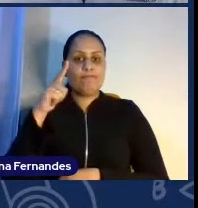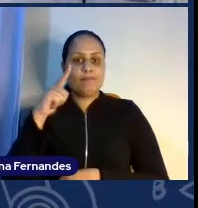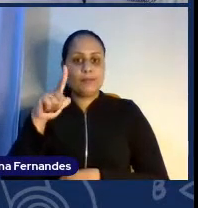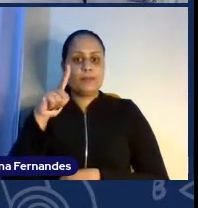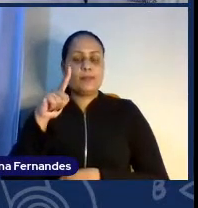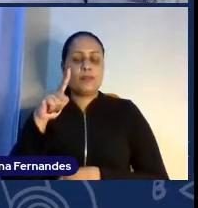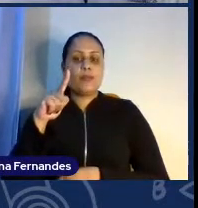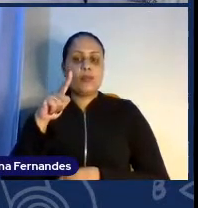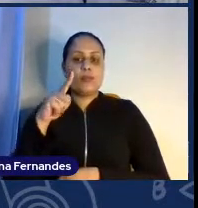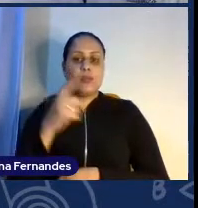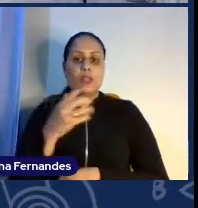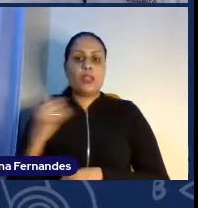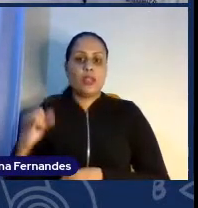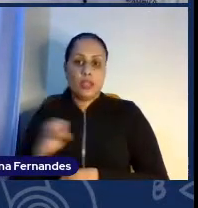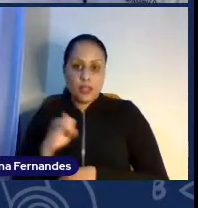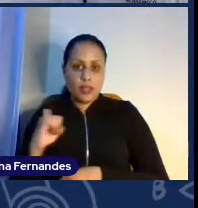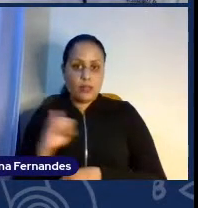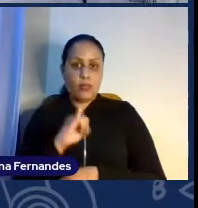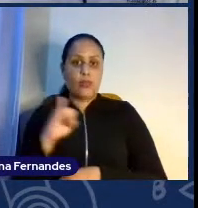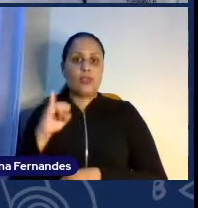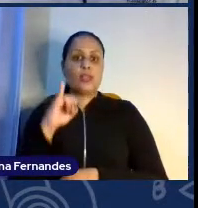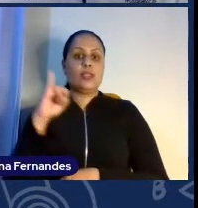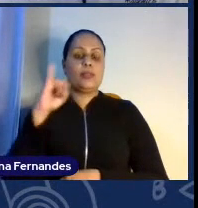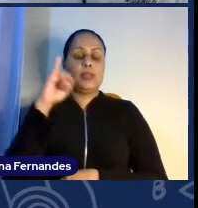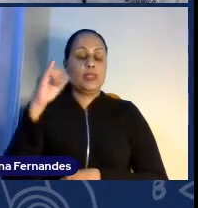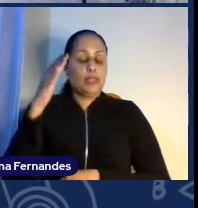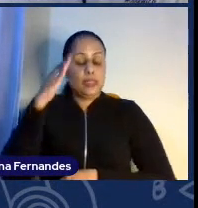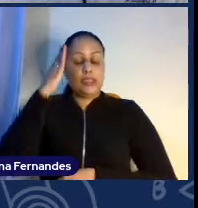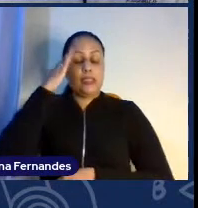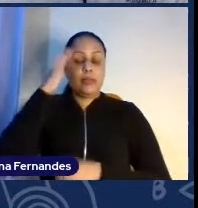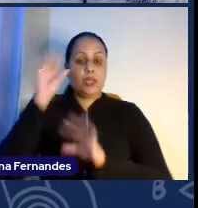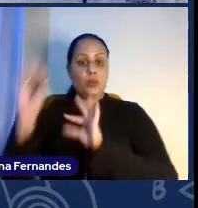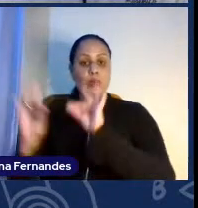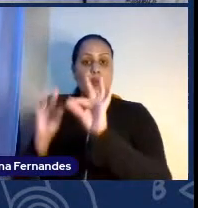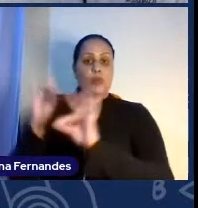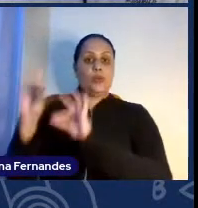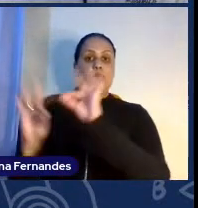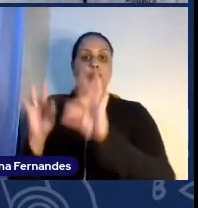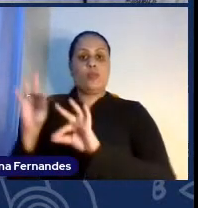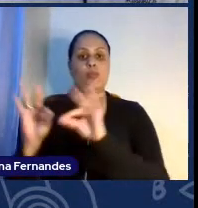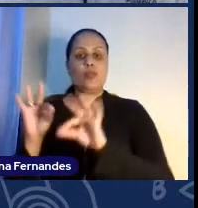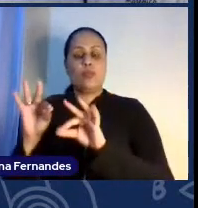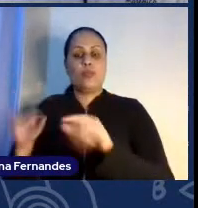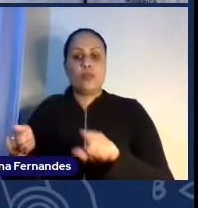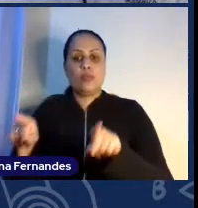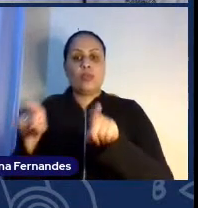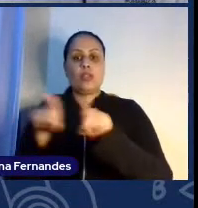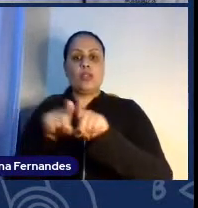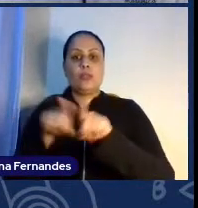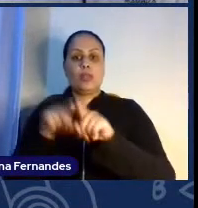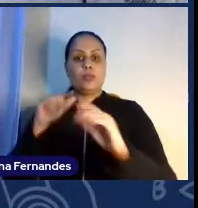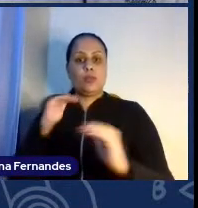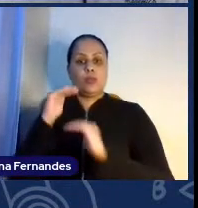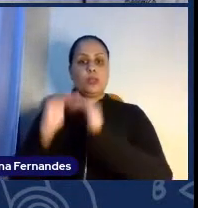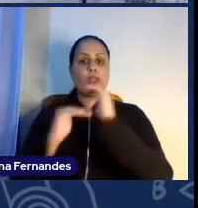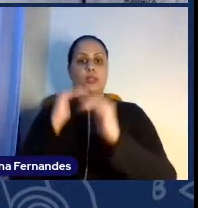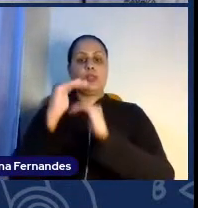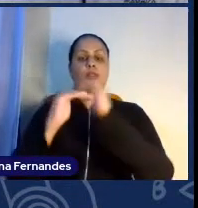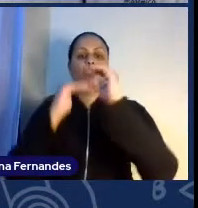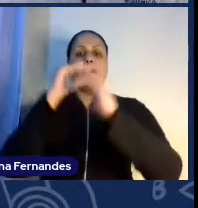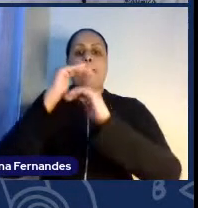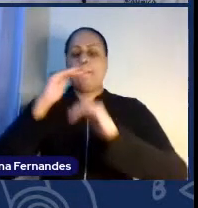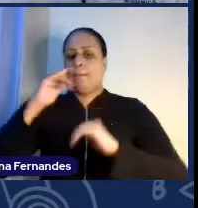Es muy importante saber que el cerebro es una estructura